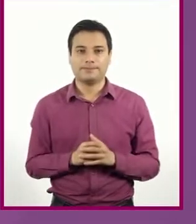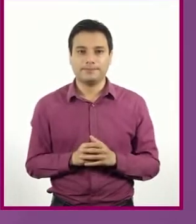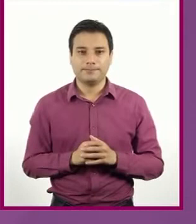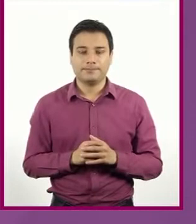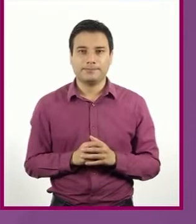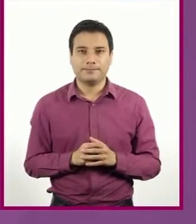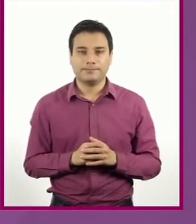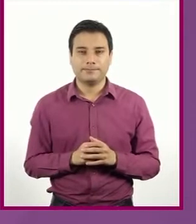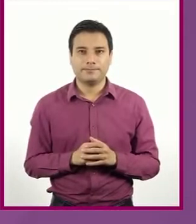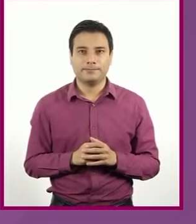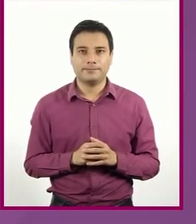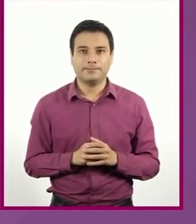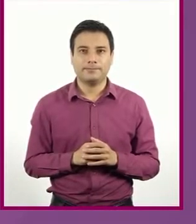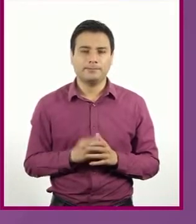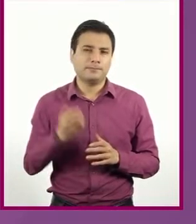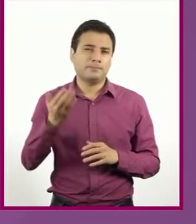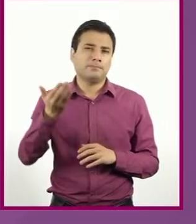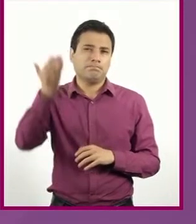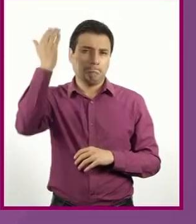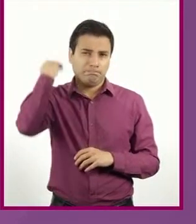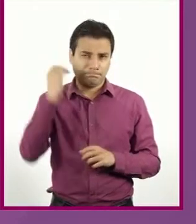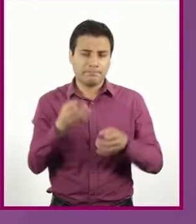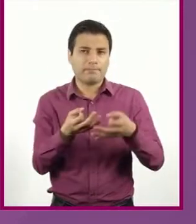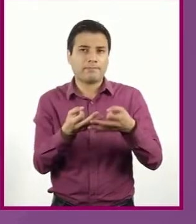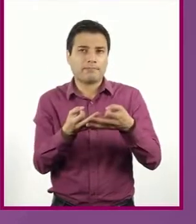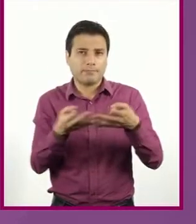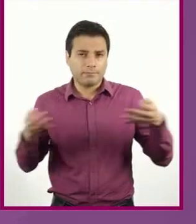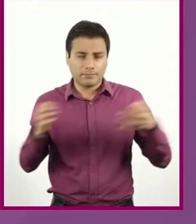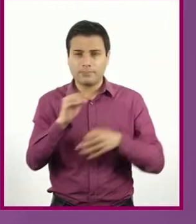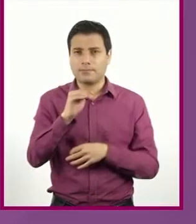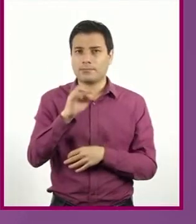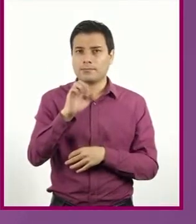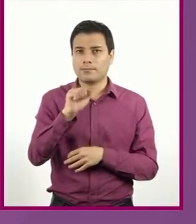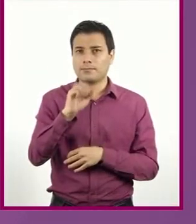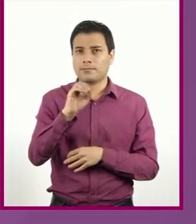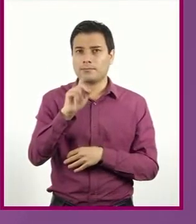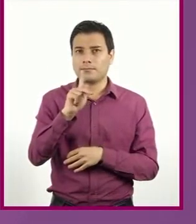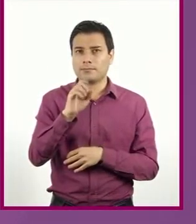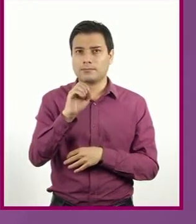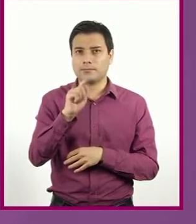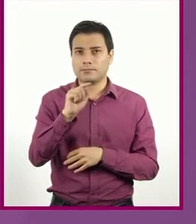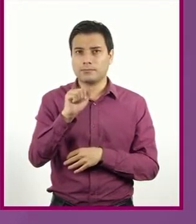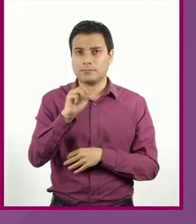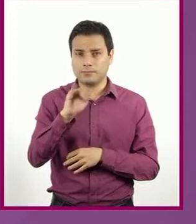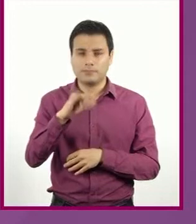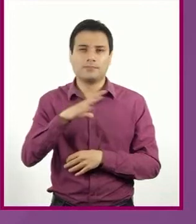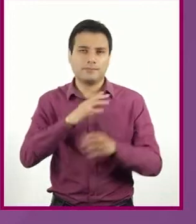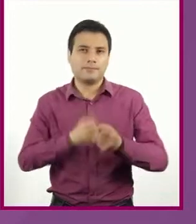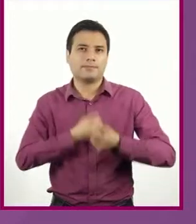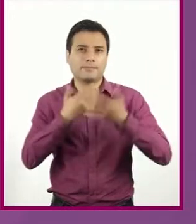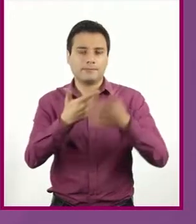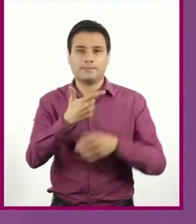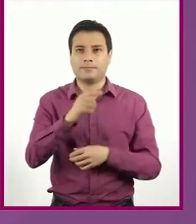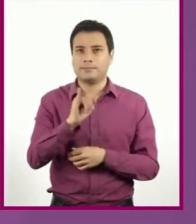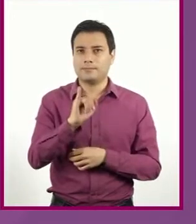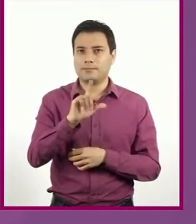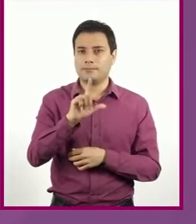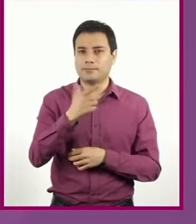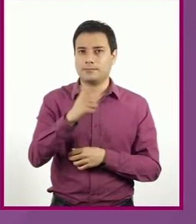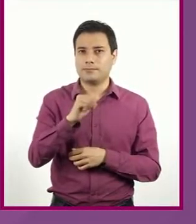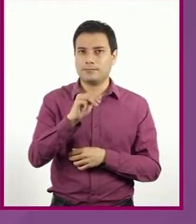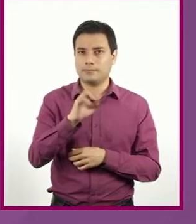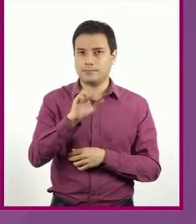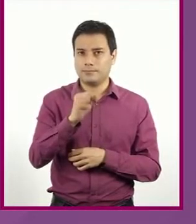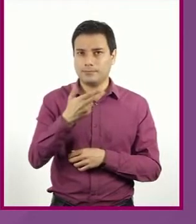tesoros descubiertos en lo que fue el territorio de la antigua Mesopotamia, se encuentra el poema de Gilgamesh, rey de